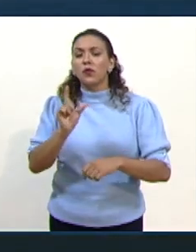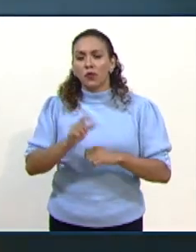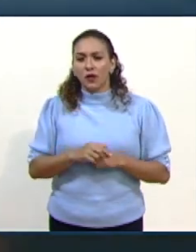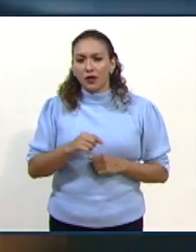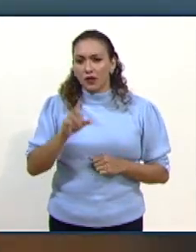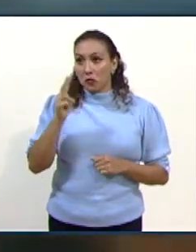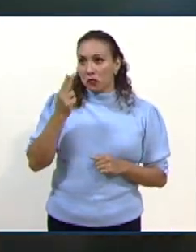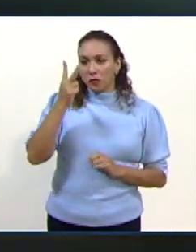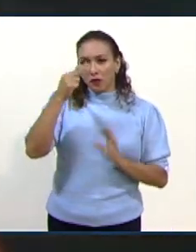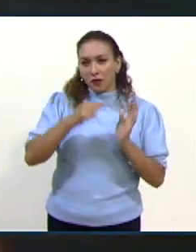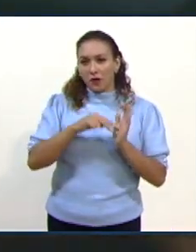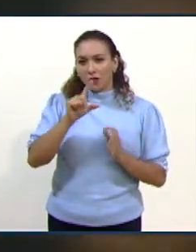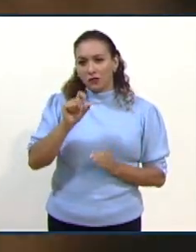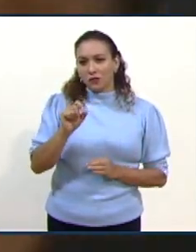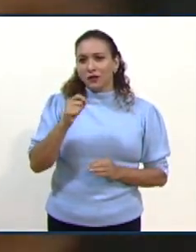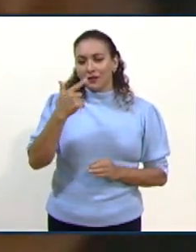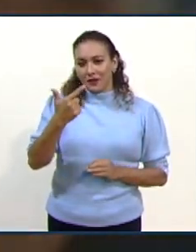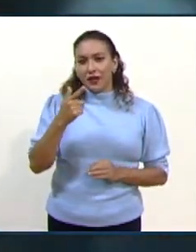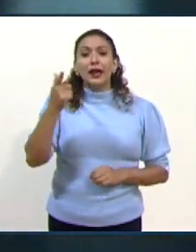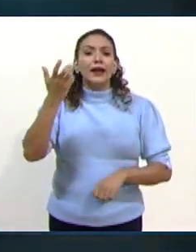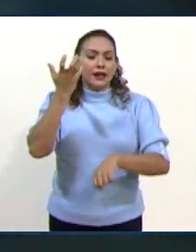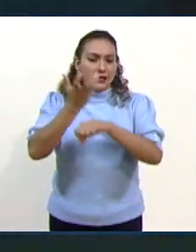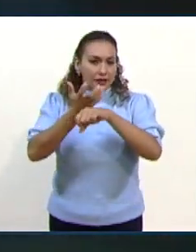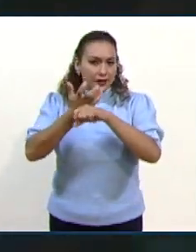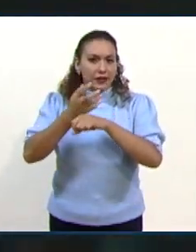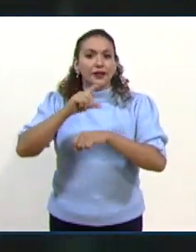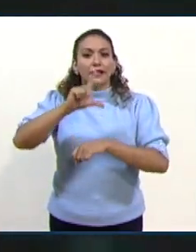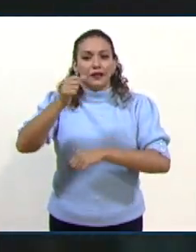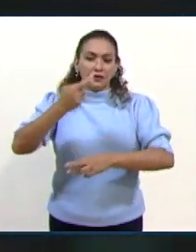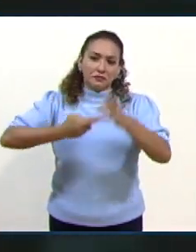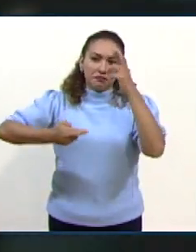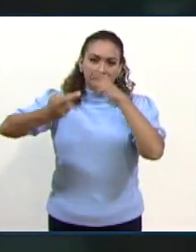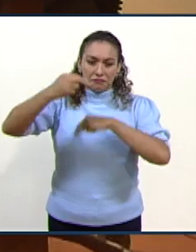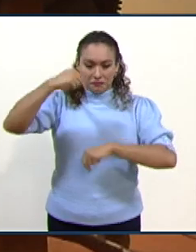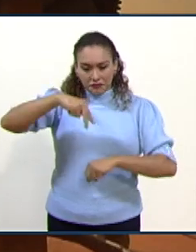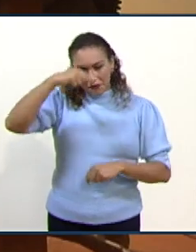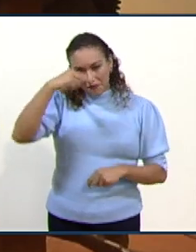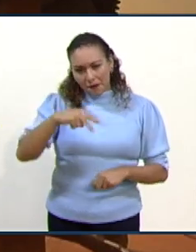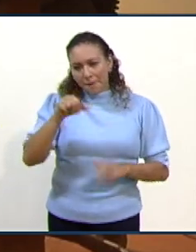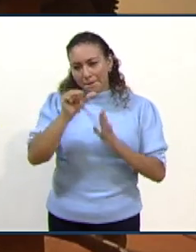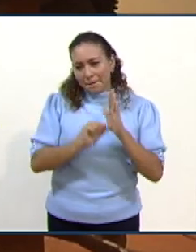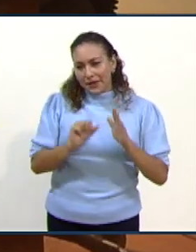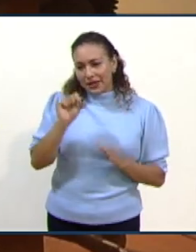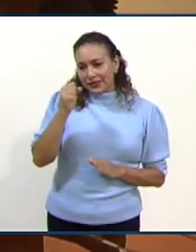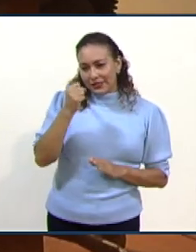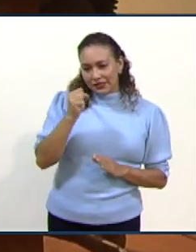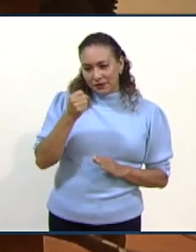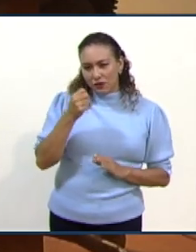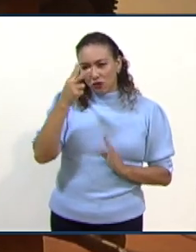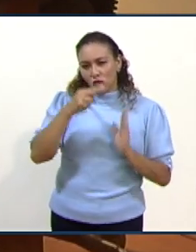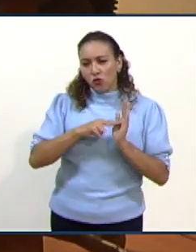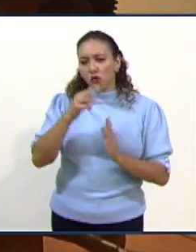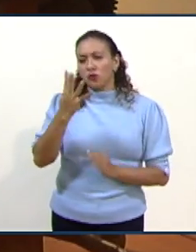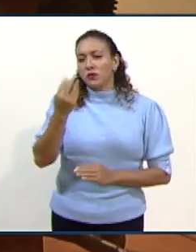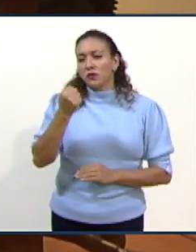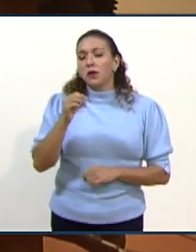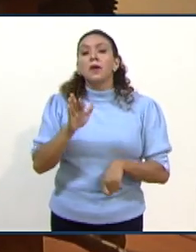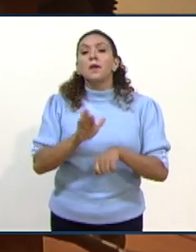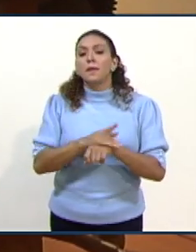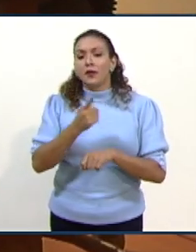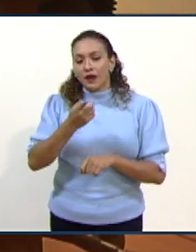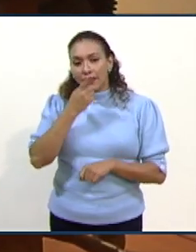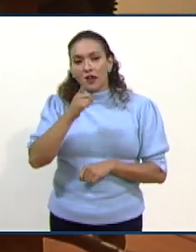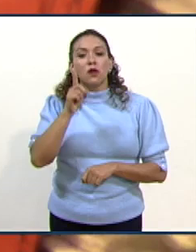2007 en Kentucky, Estados Unidos, y extraditada a México en septiembre de 2009 por la presunta responsabilidad en